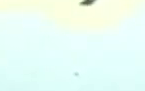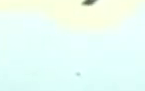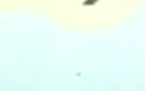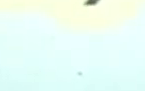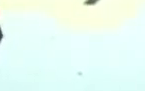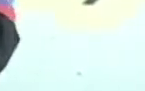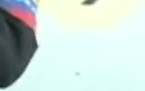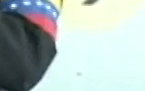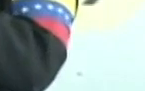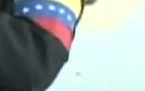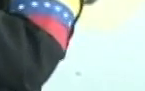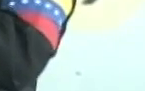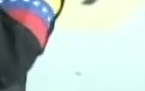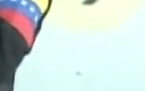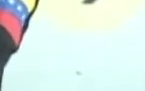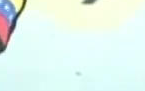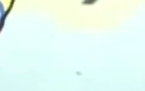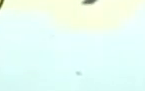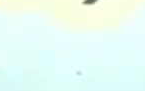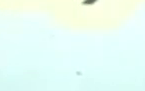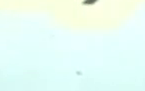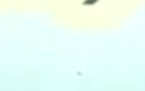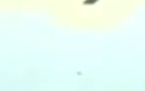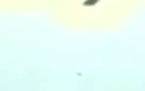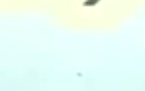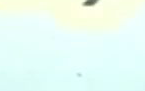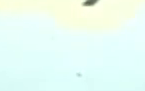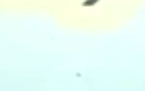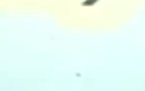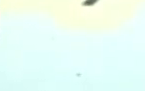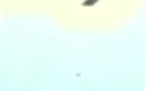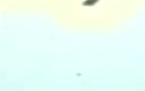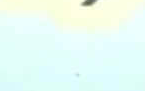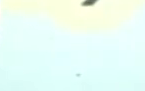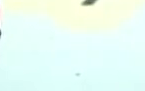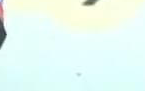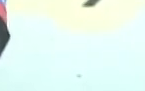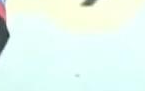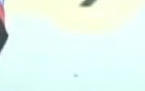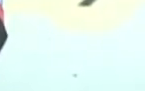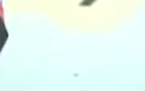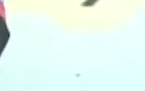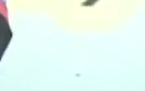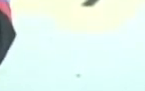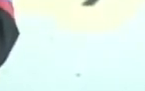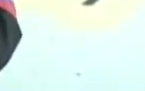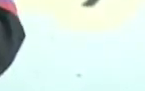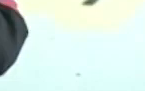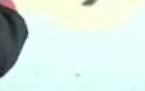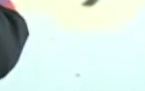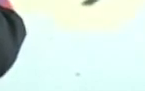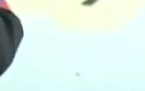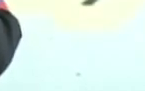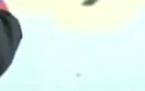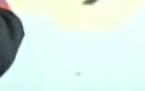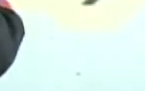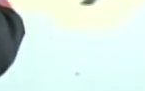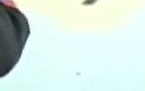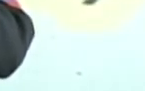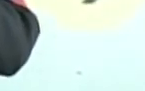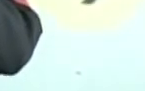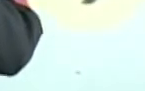de pasos al frente para que aquel pueblo que comenzó la batalla contra